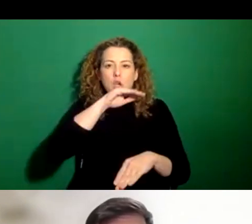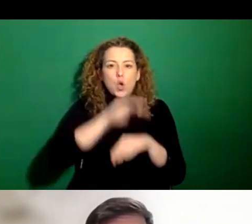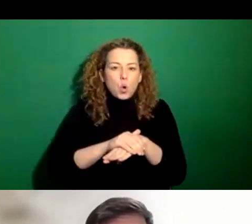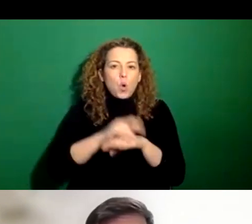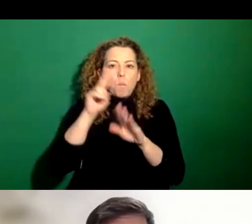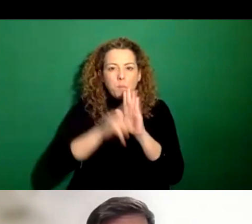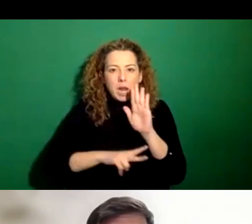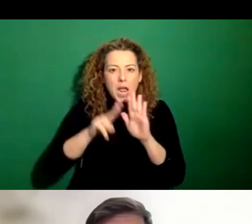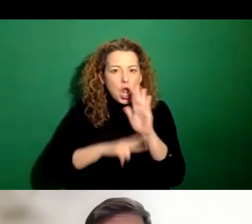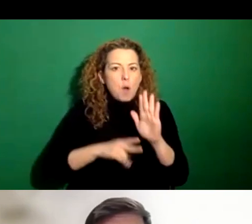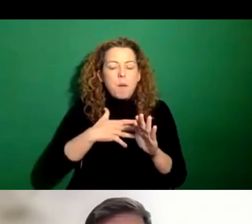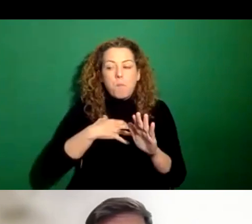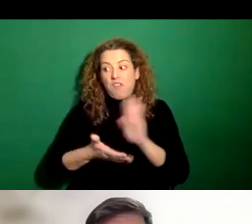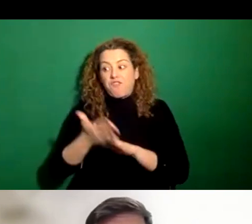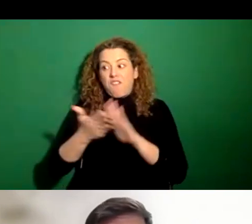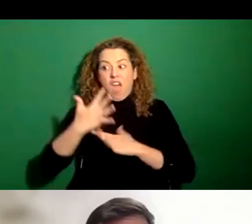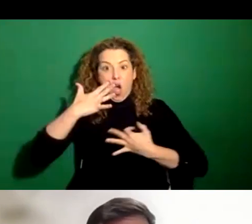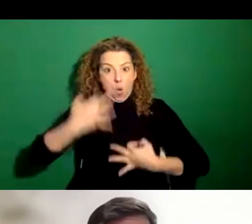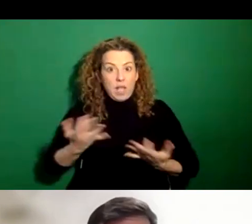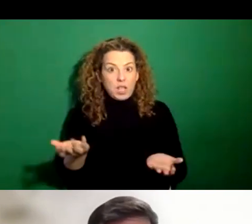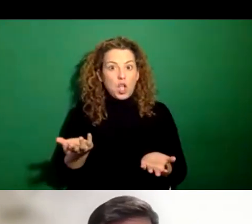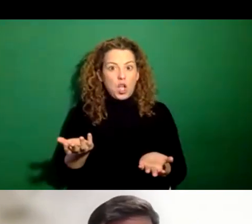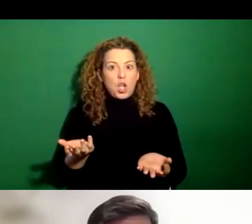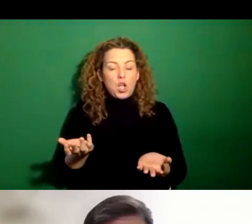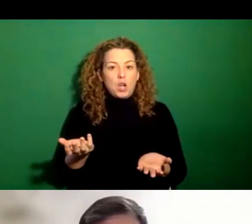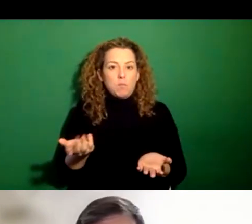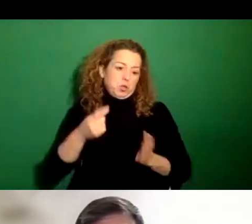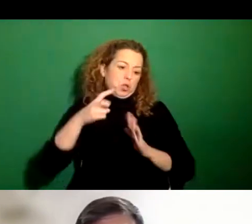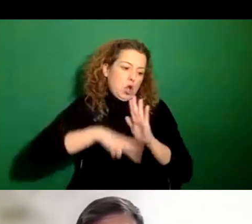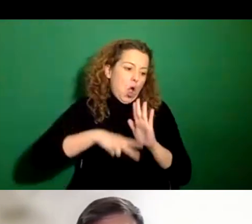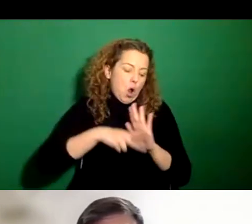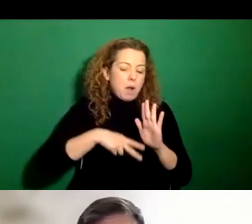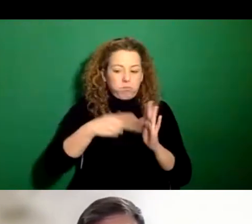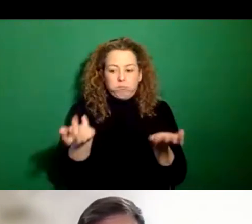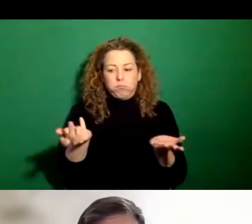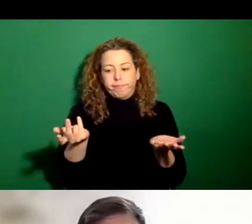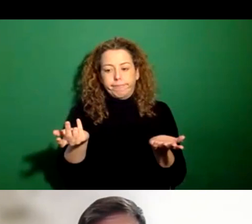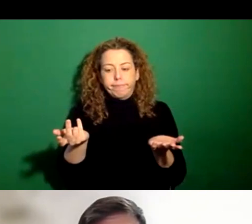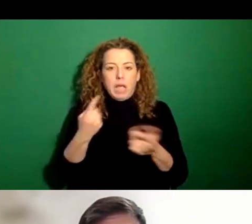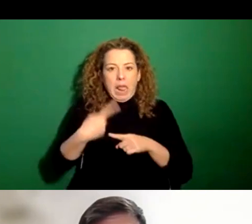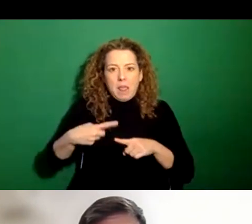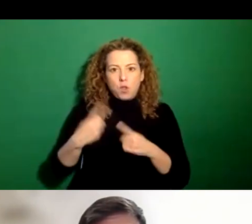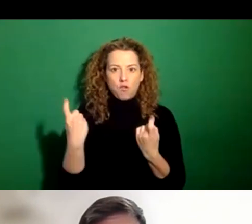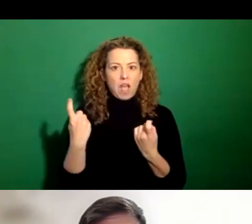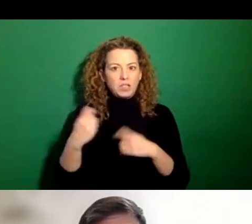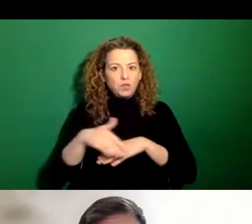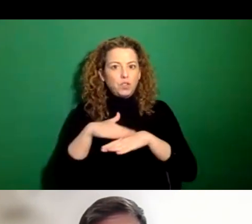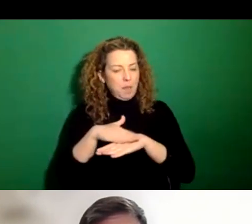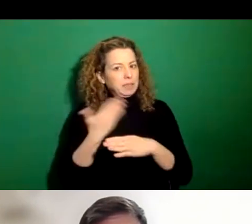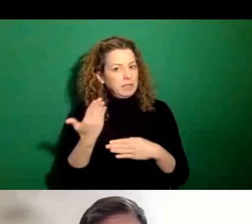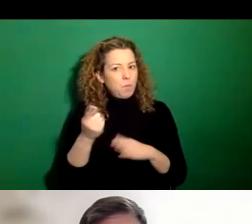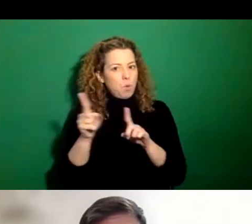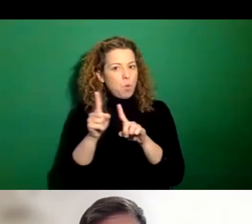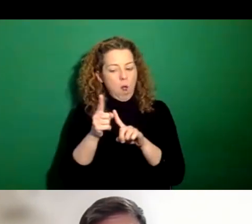van a tender también a ser obligatorios, y al final es una norma que el protocolo es un elemento necesario y fundamental, igual que los